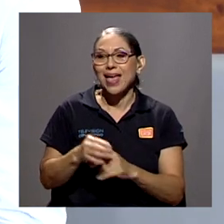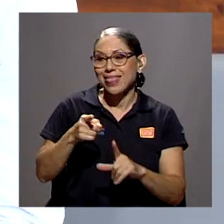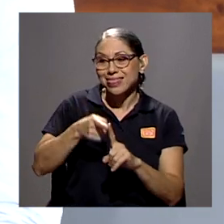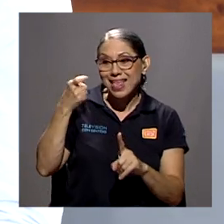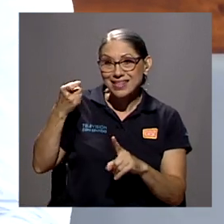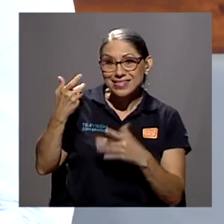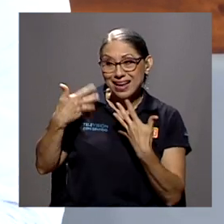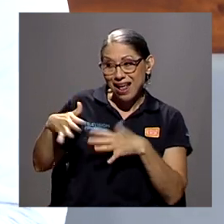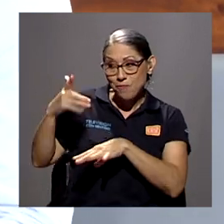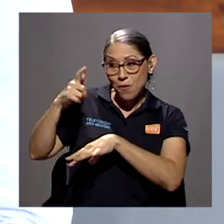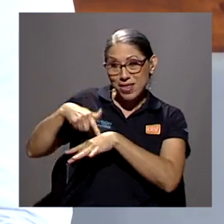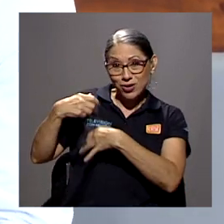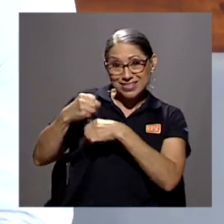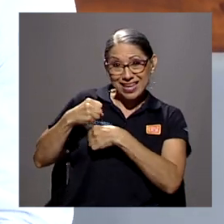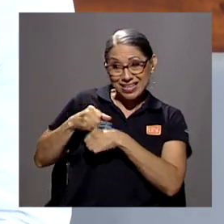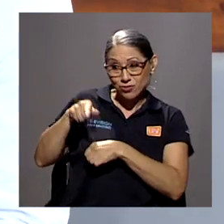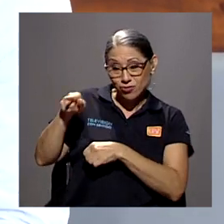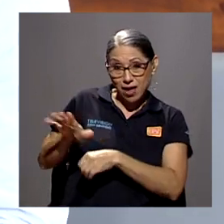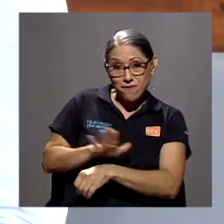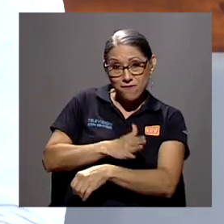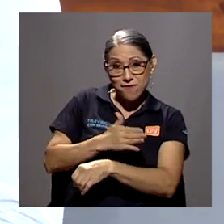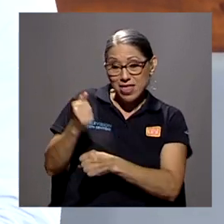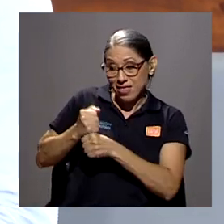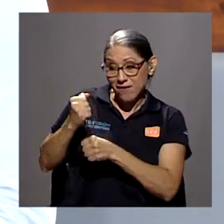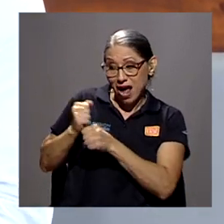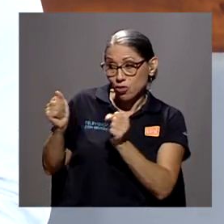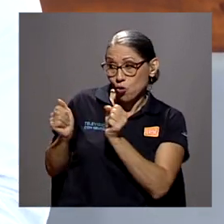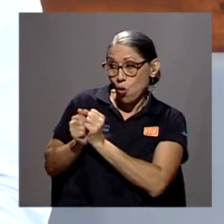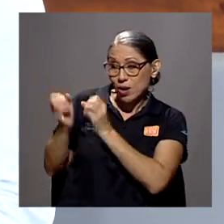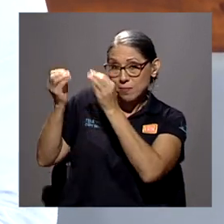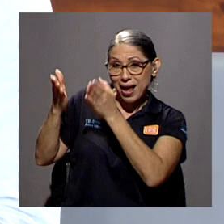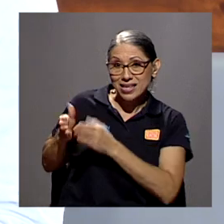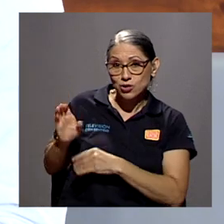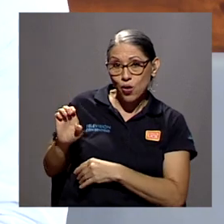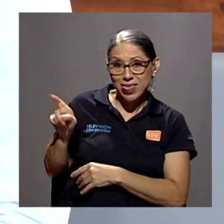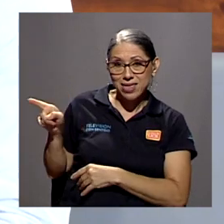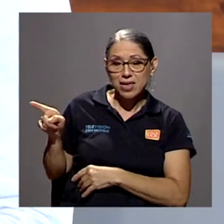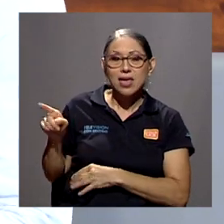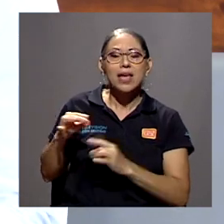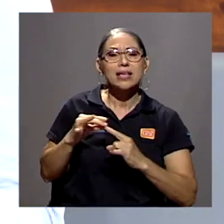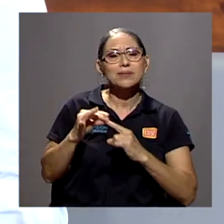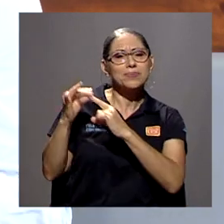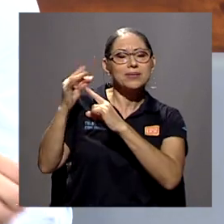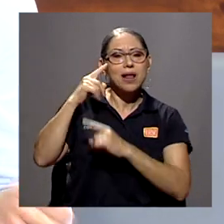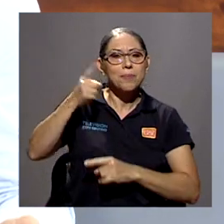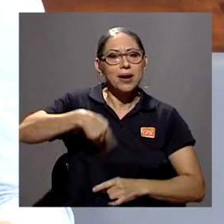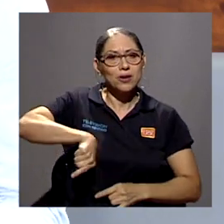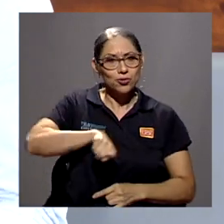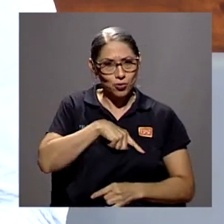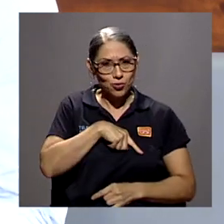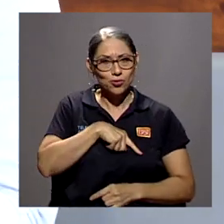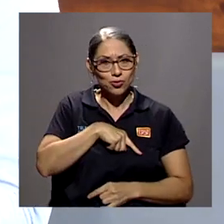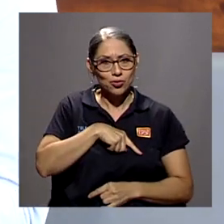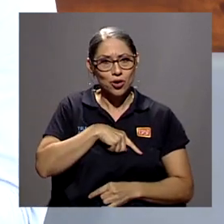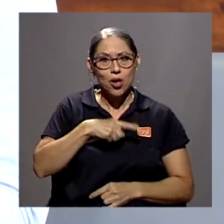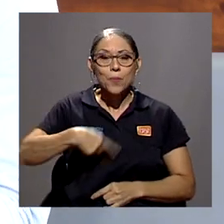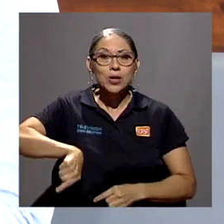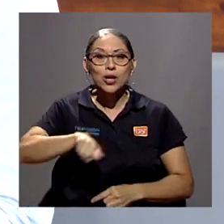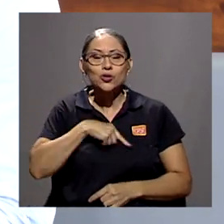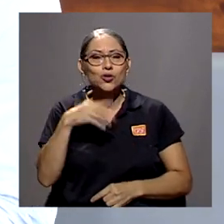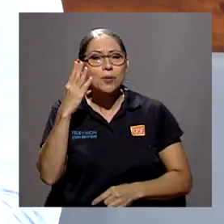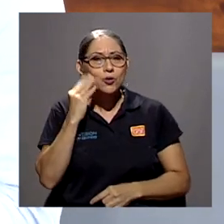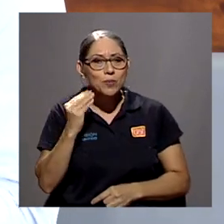de la obra era estar trabajando en concón maestro y es muy especial para nosotros porque hemos vivido es desde la